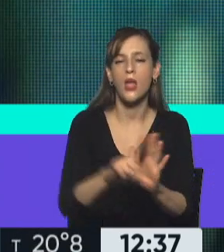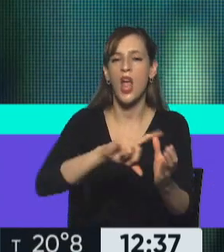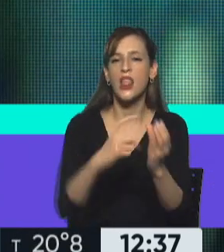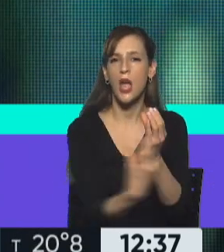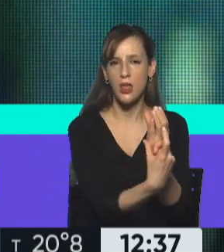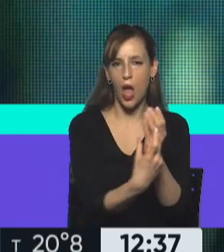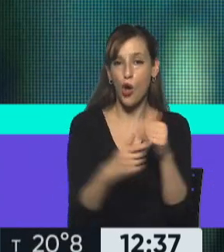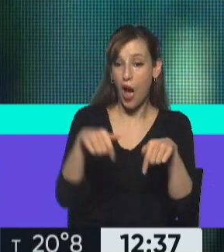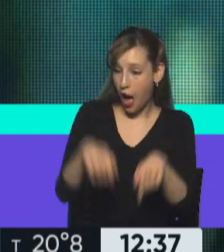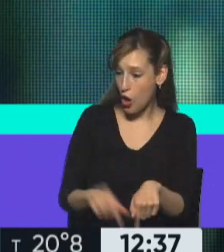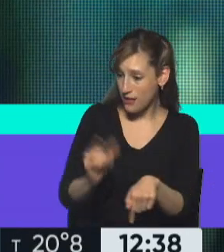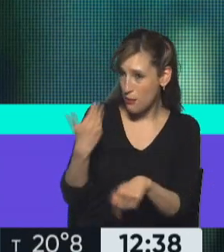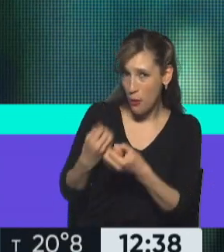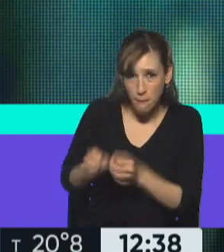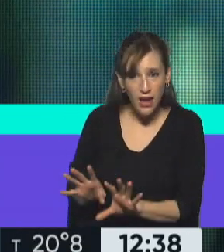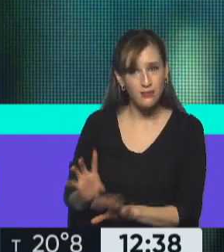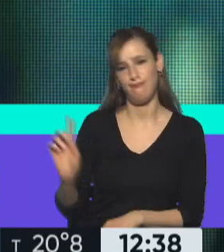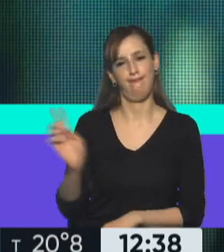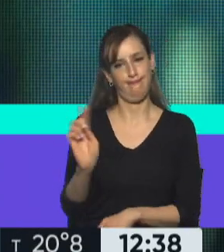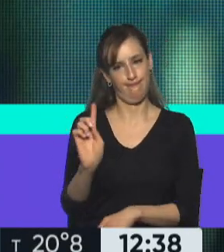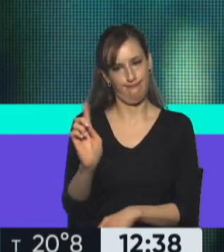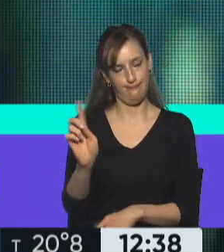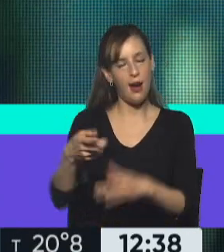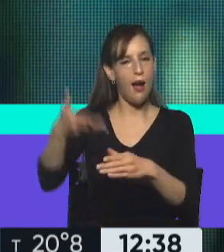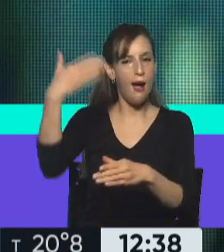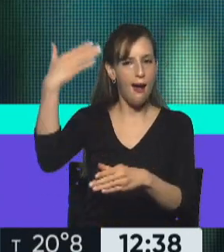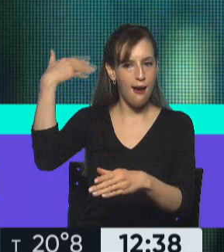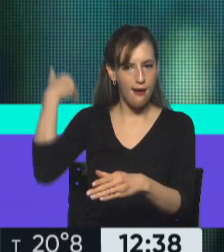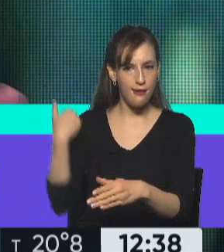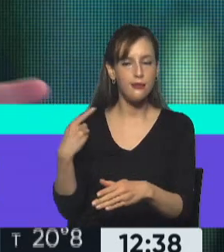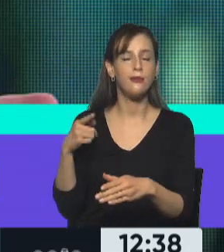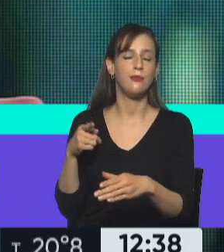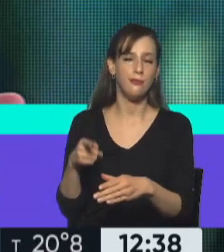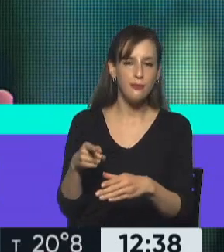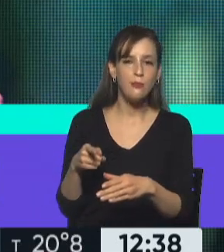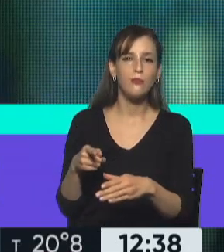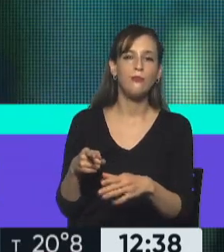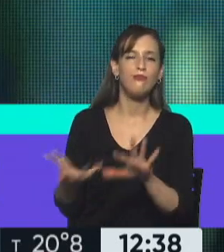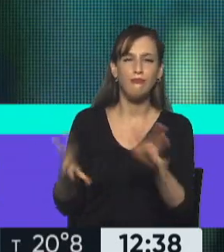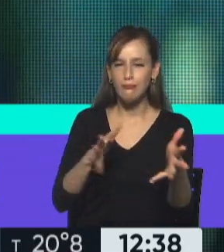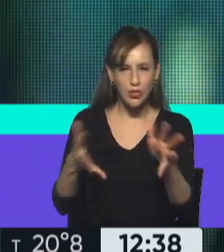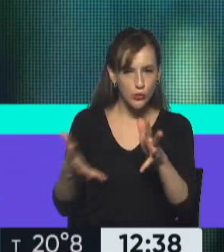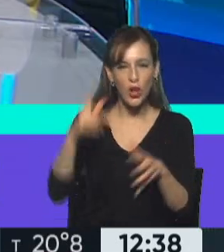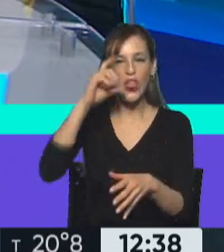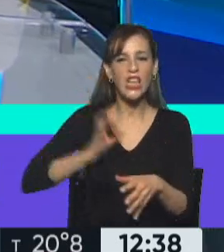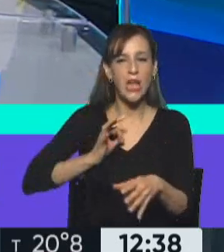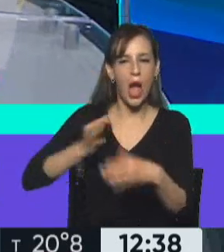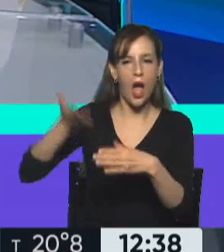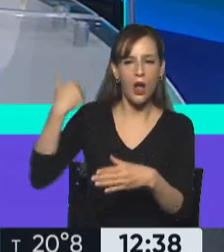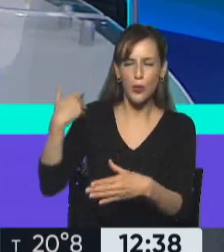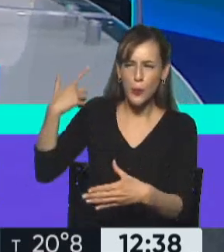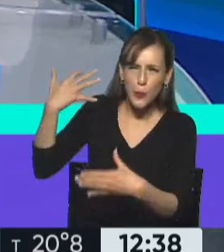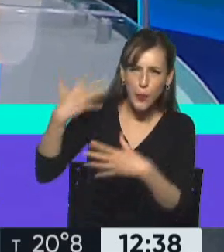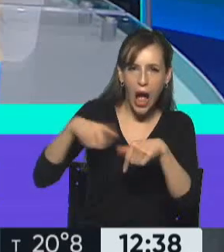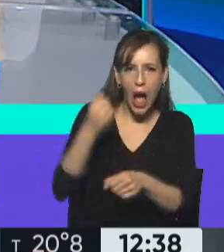empezó ahora sano que se inició toda la la iniciativa empezó hace como alrededor de 10 años